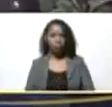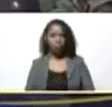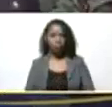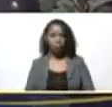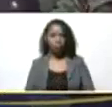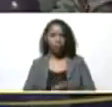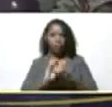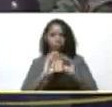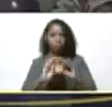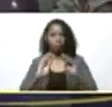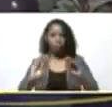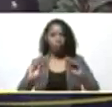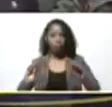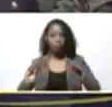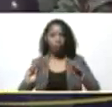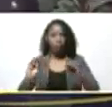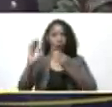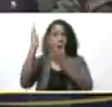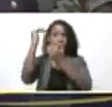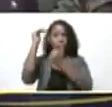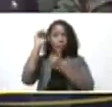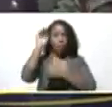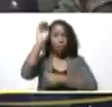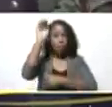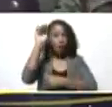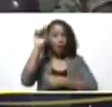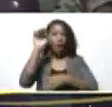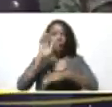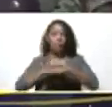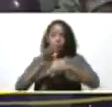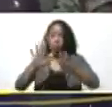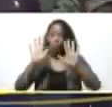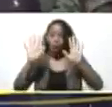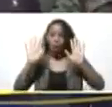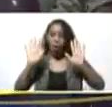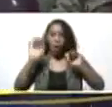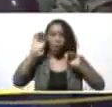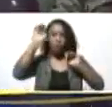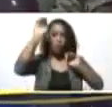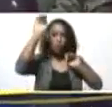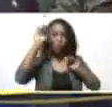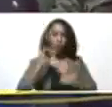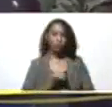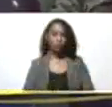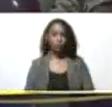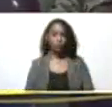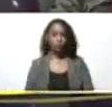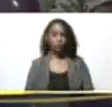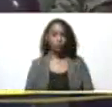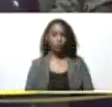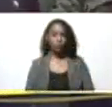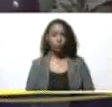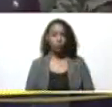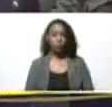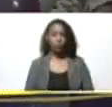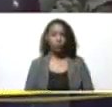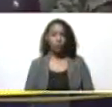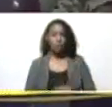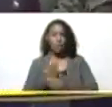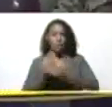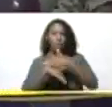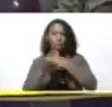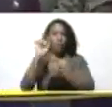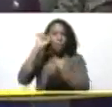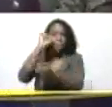Y llamó a la esperanza, al por ahora, al futuro. Se fueron a la cárcel.